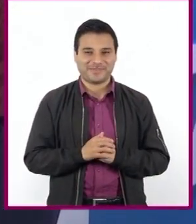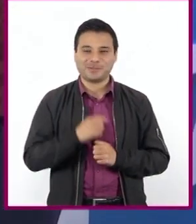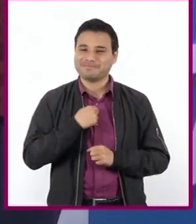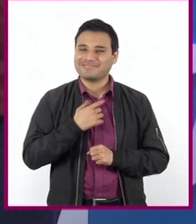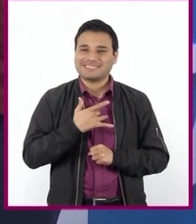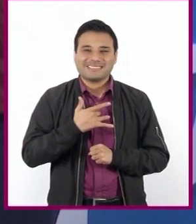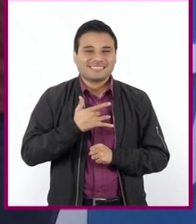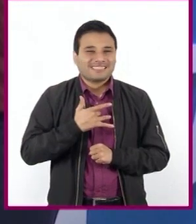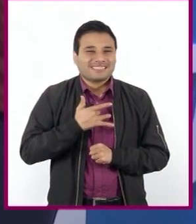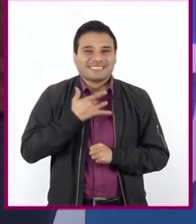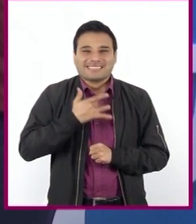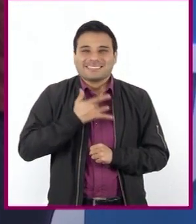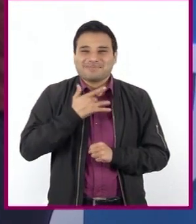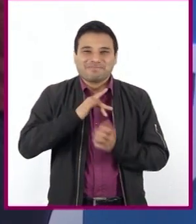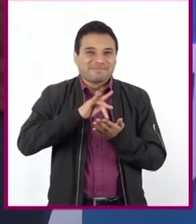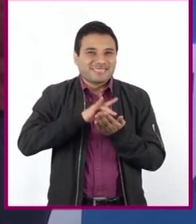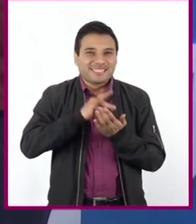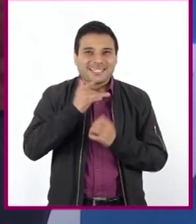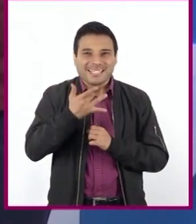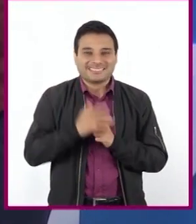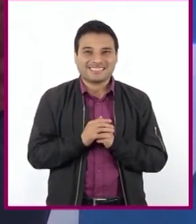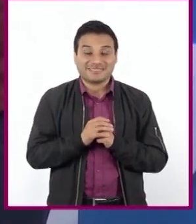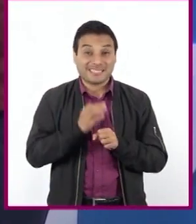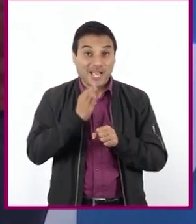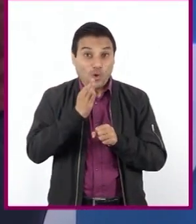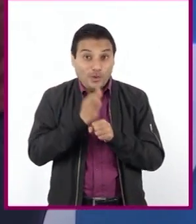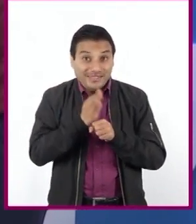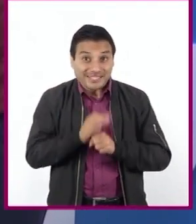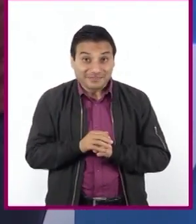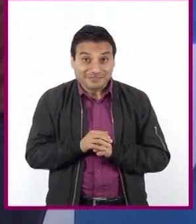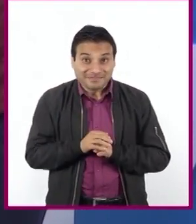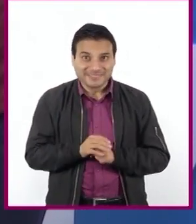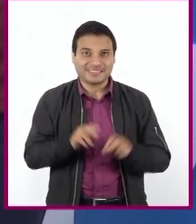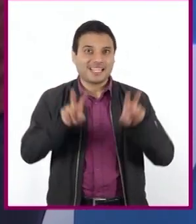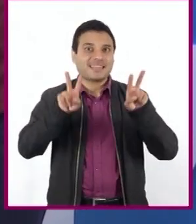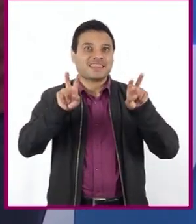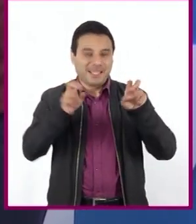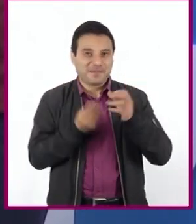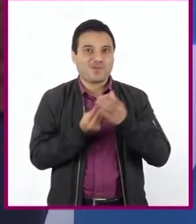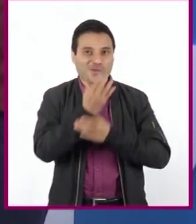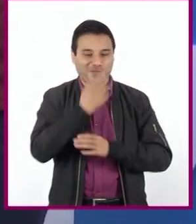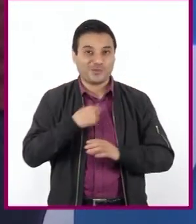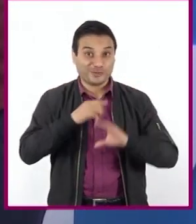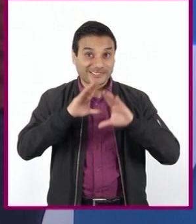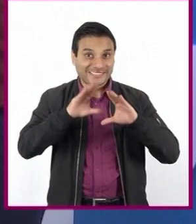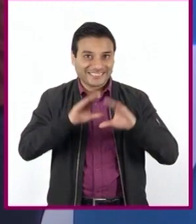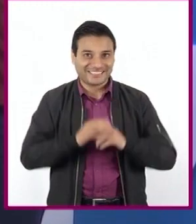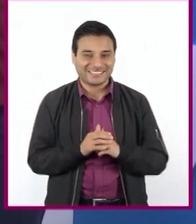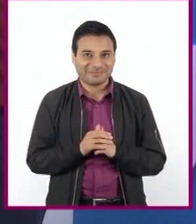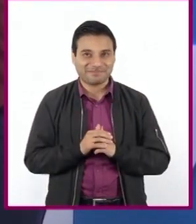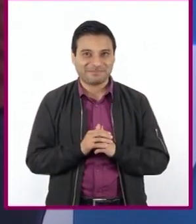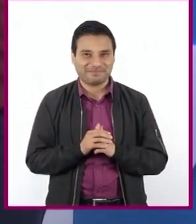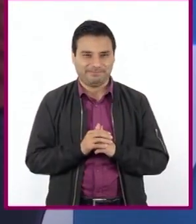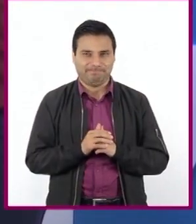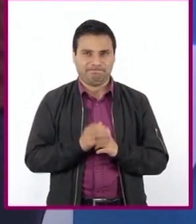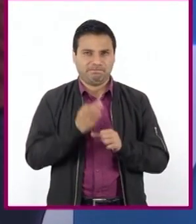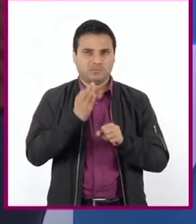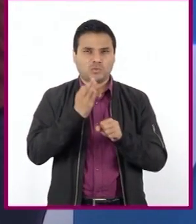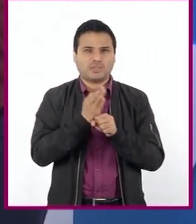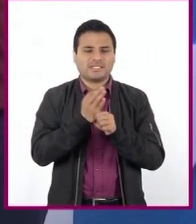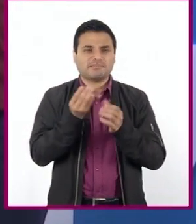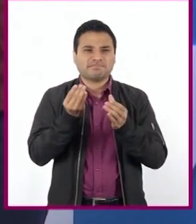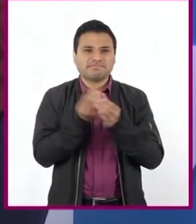muy agradecido por estar compartiendo una nueva lección con todas y todos ustedes. El propósito de esta